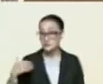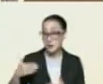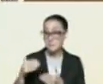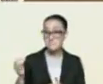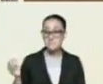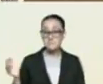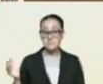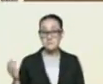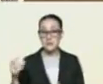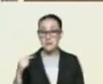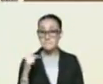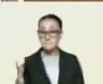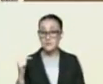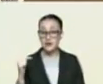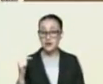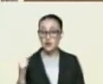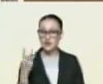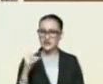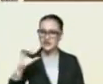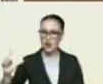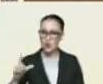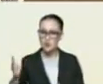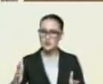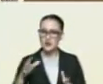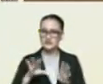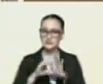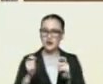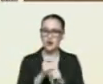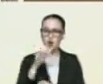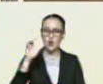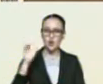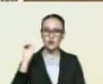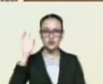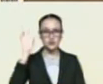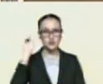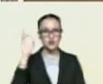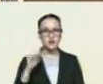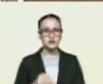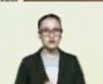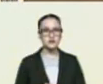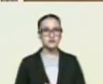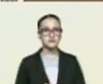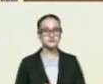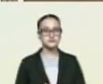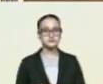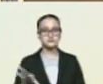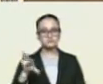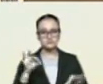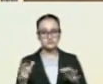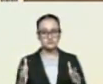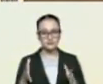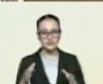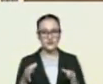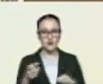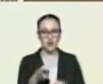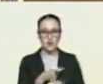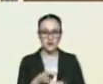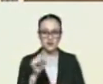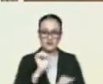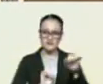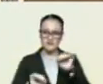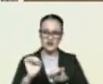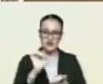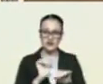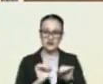julio, que marcó la paz para nuestra patria, y la elección regional, que consolida la paz y la defensa de